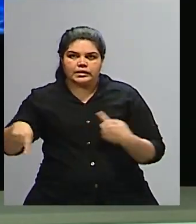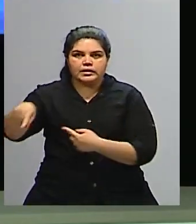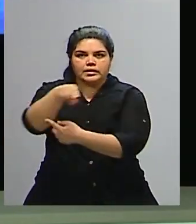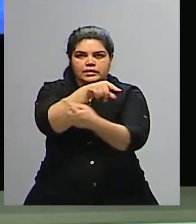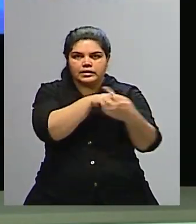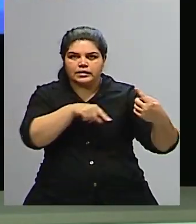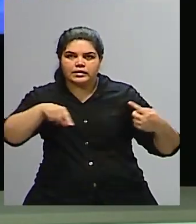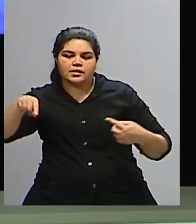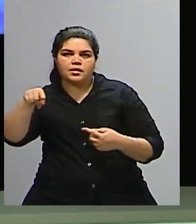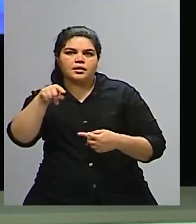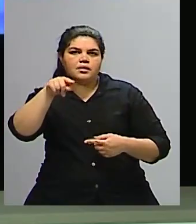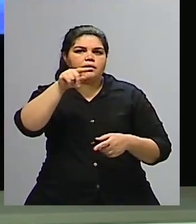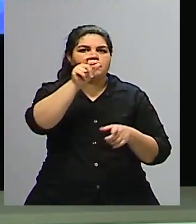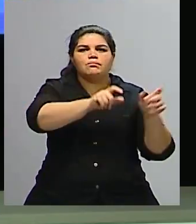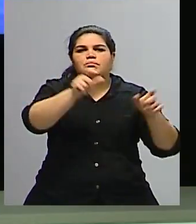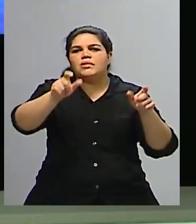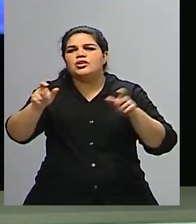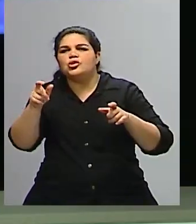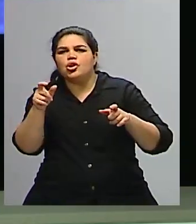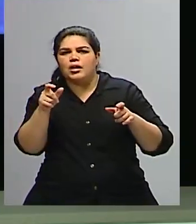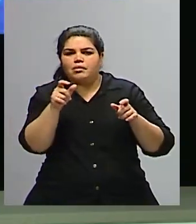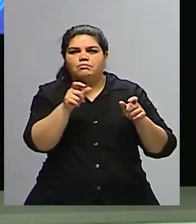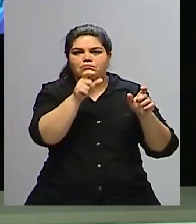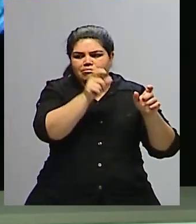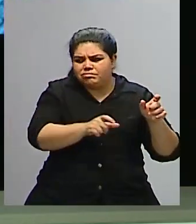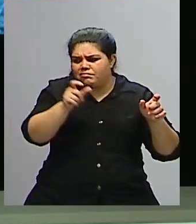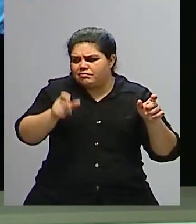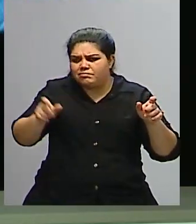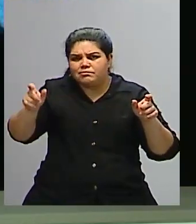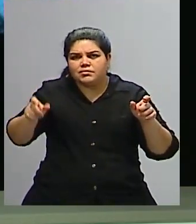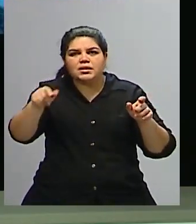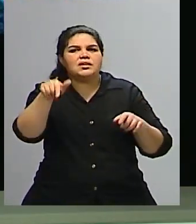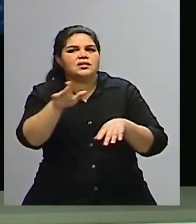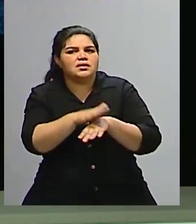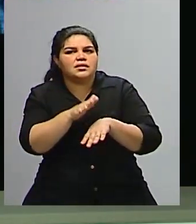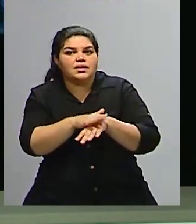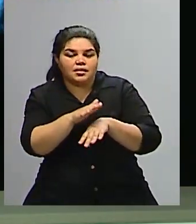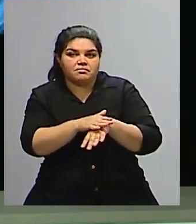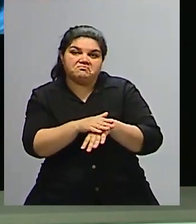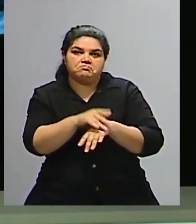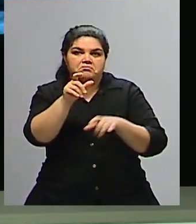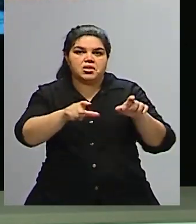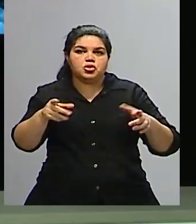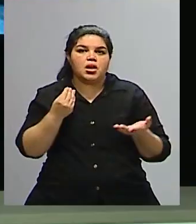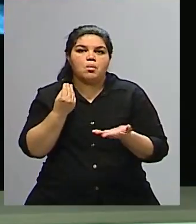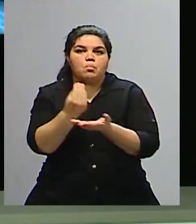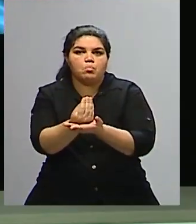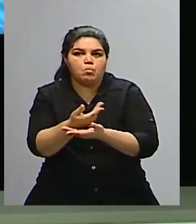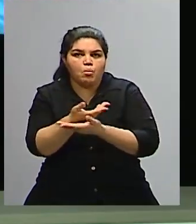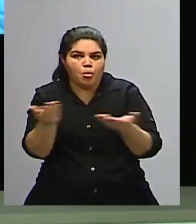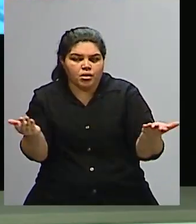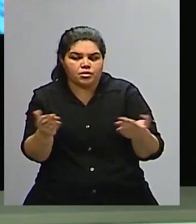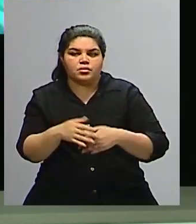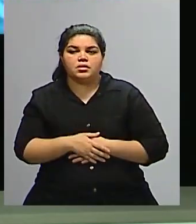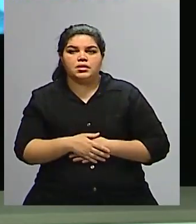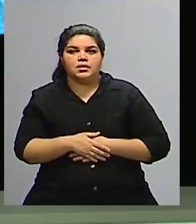alguien son distintos funcionarios públicos y se genera en este proceso presupuestario un control